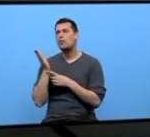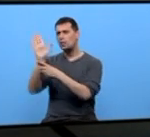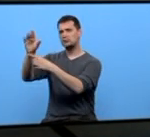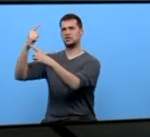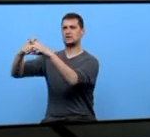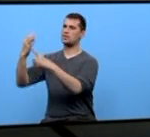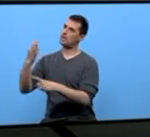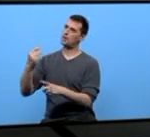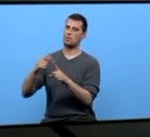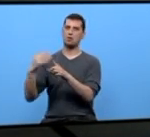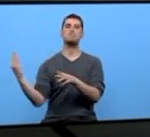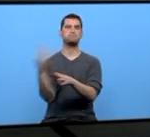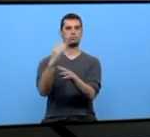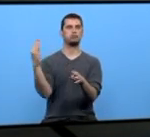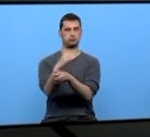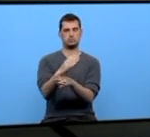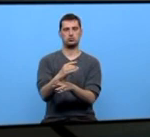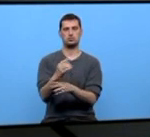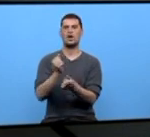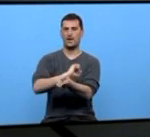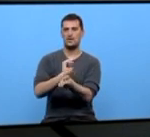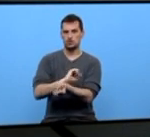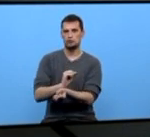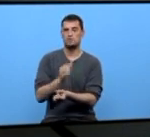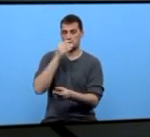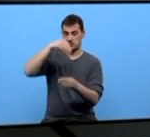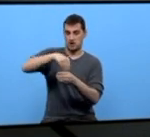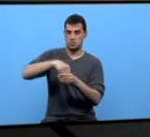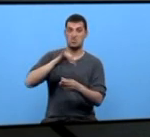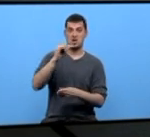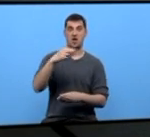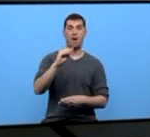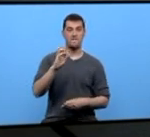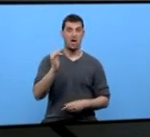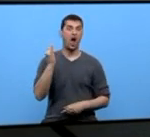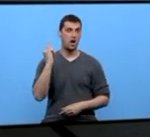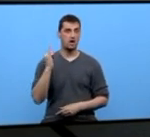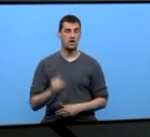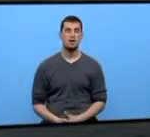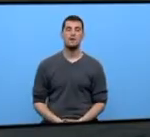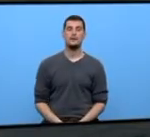que manteña as liñas de financiamento contempladas nos orzamentos do IGAPE.